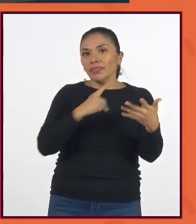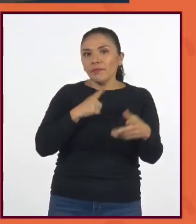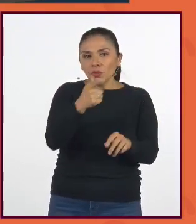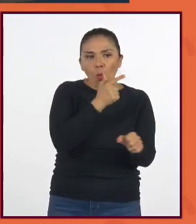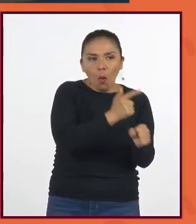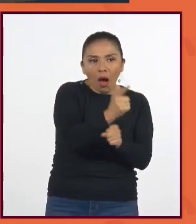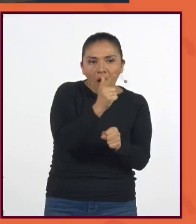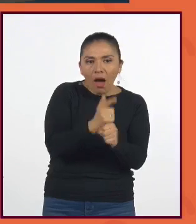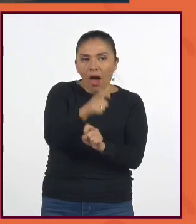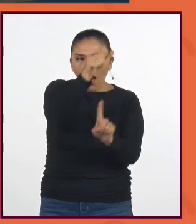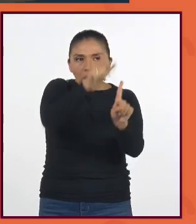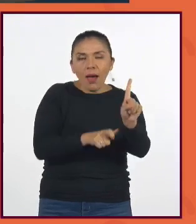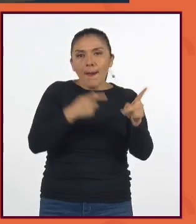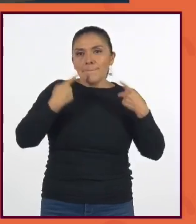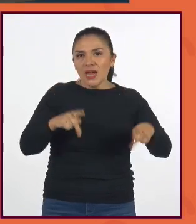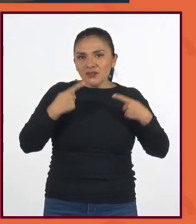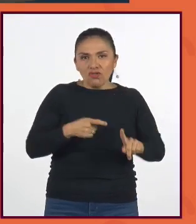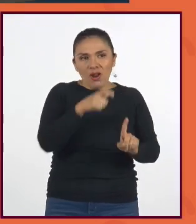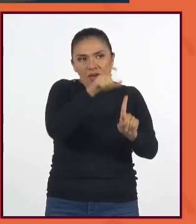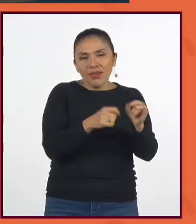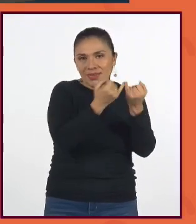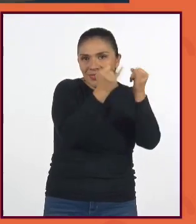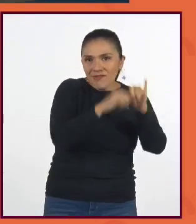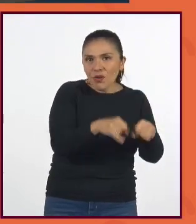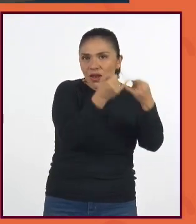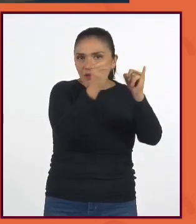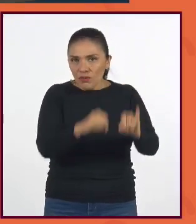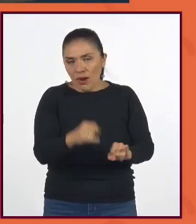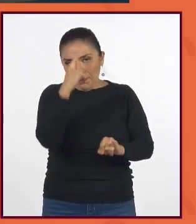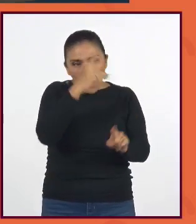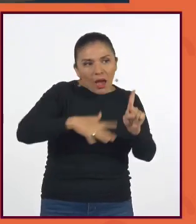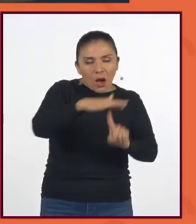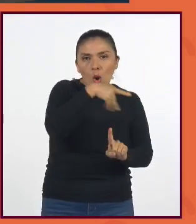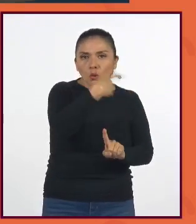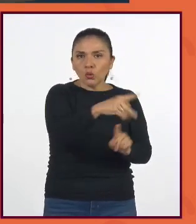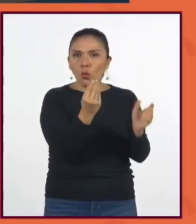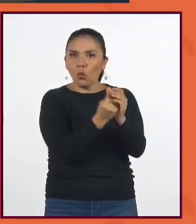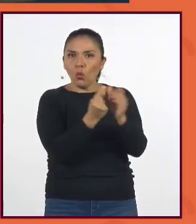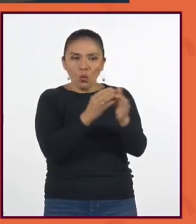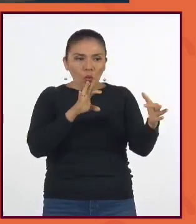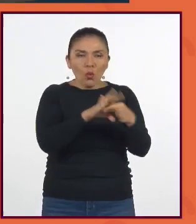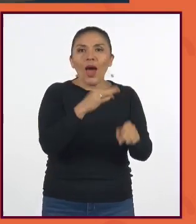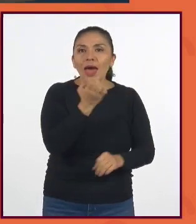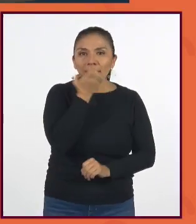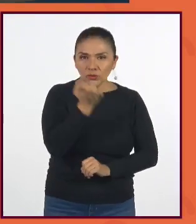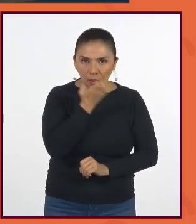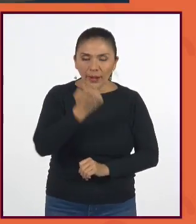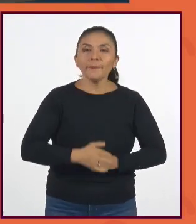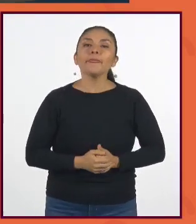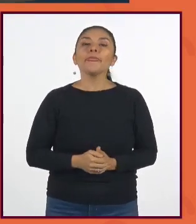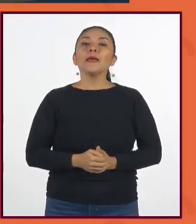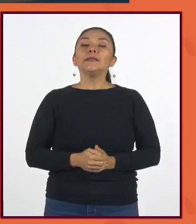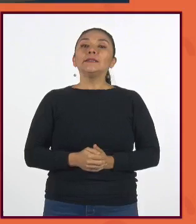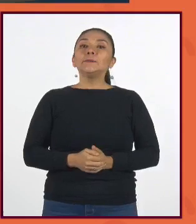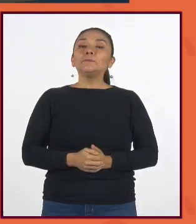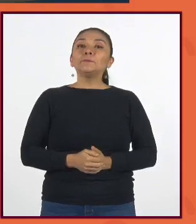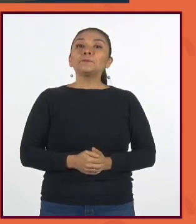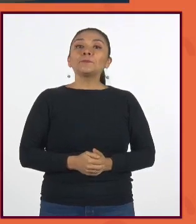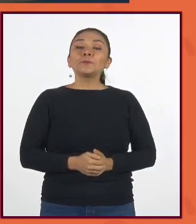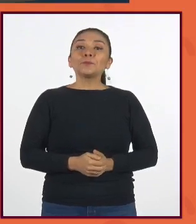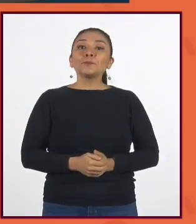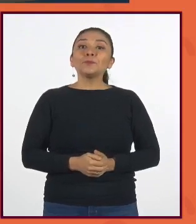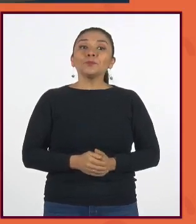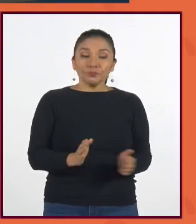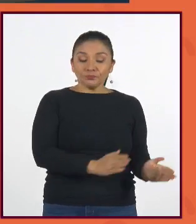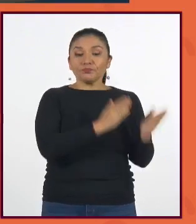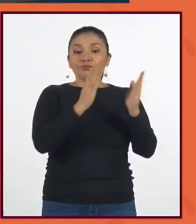identificando en los chicos en un entorno, en el entorno escolar en este caso, ¿no? Y dentro de los